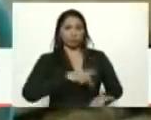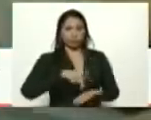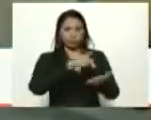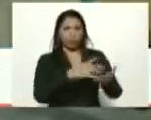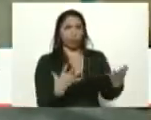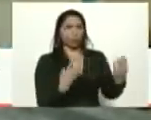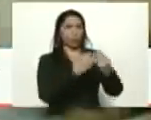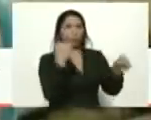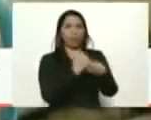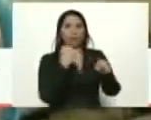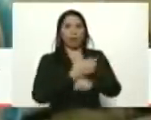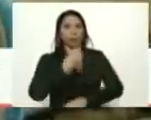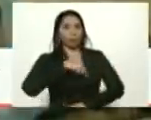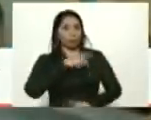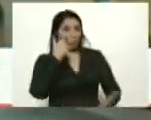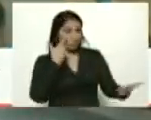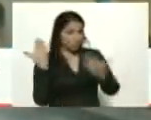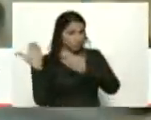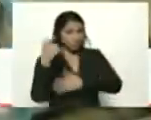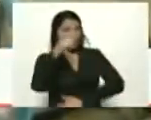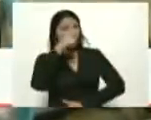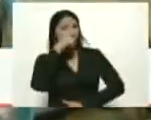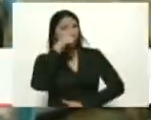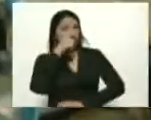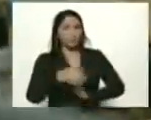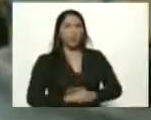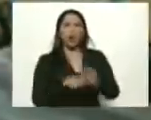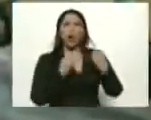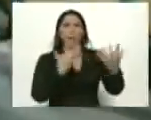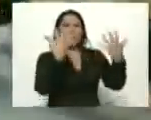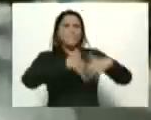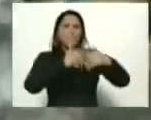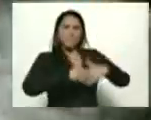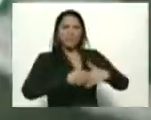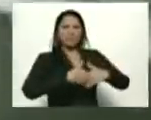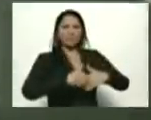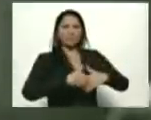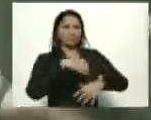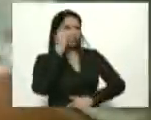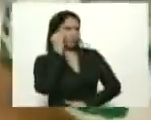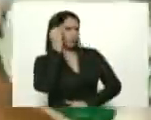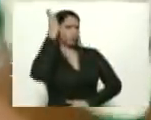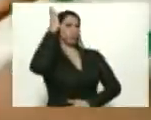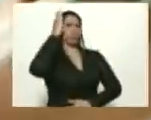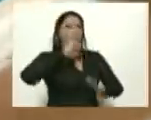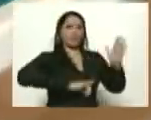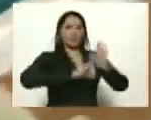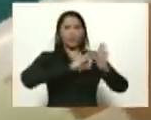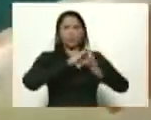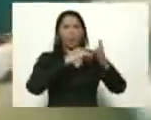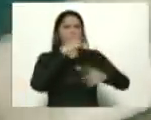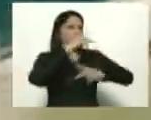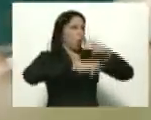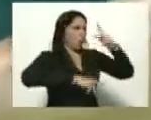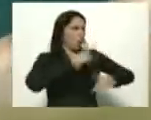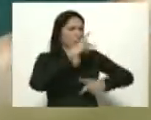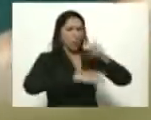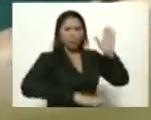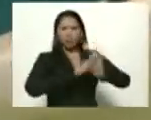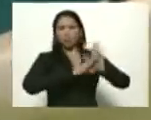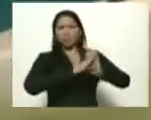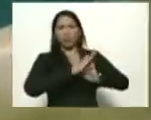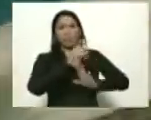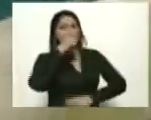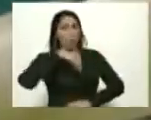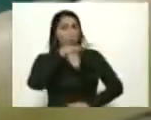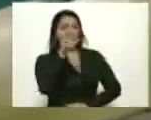trabajadores. Acabamos de ver y observar cómo esta empresa está en su máxima capacidad de producción, produciendo para el pueblo